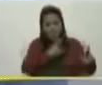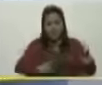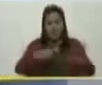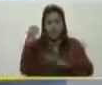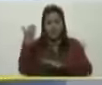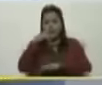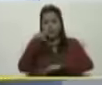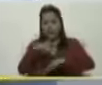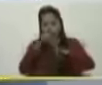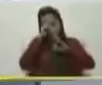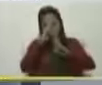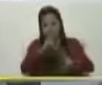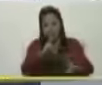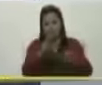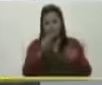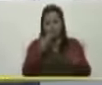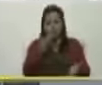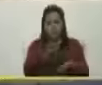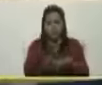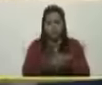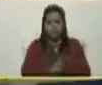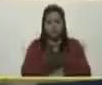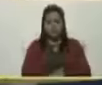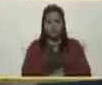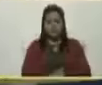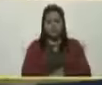respeto. Muchas gracias.